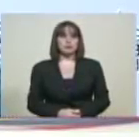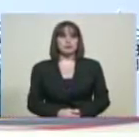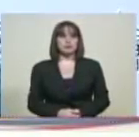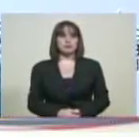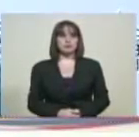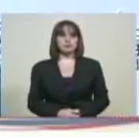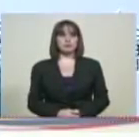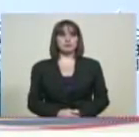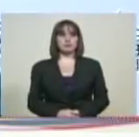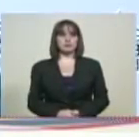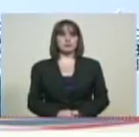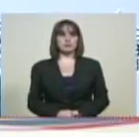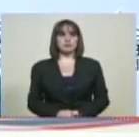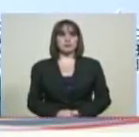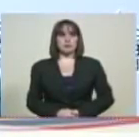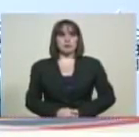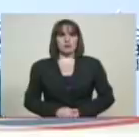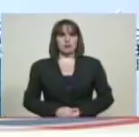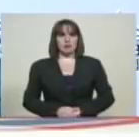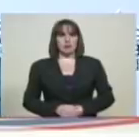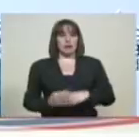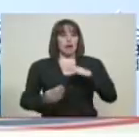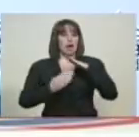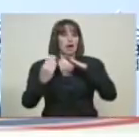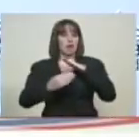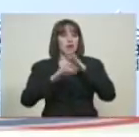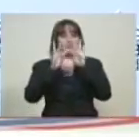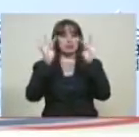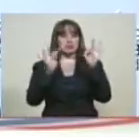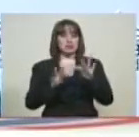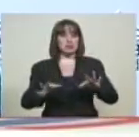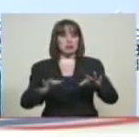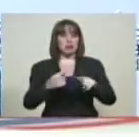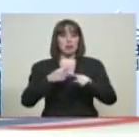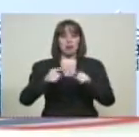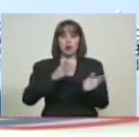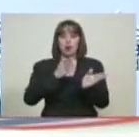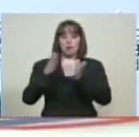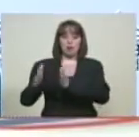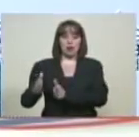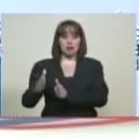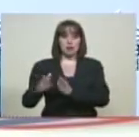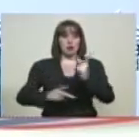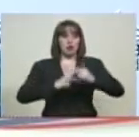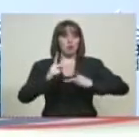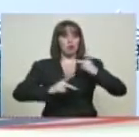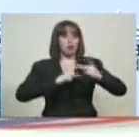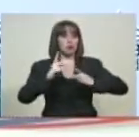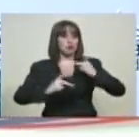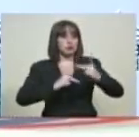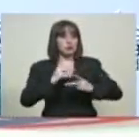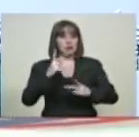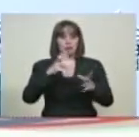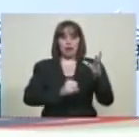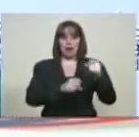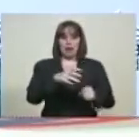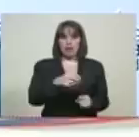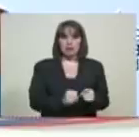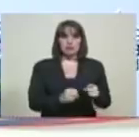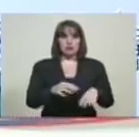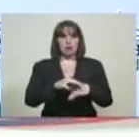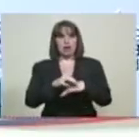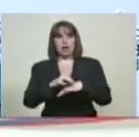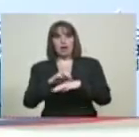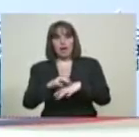que la base de nuestro modelo pero por otra parte producir producir más leche más carne